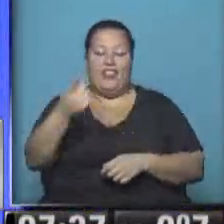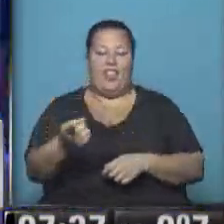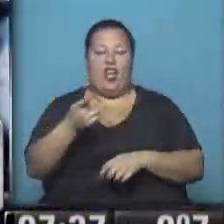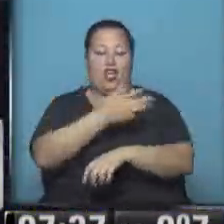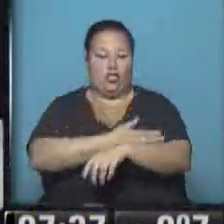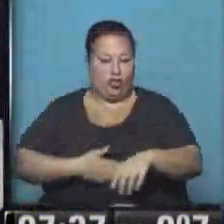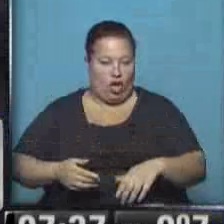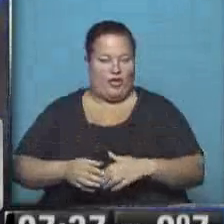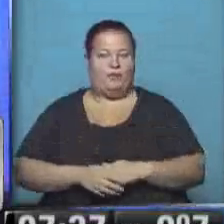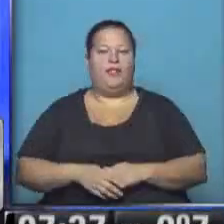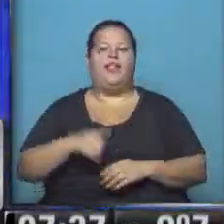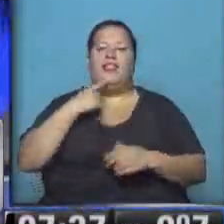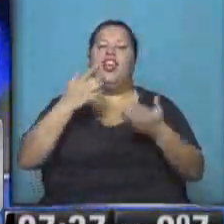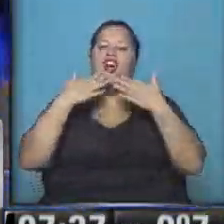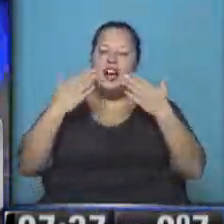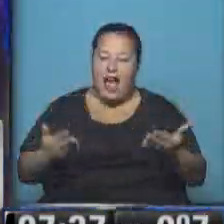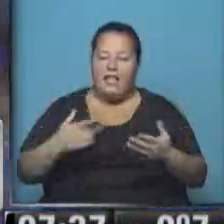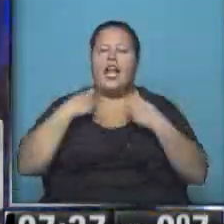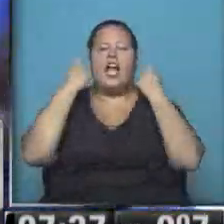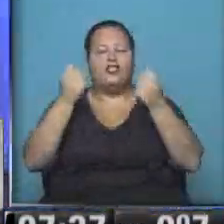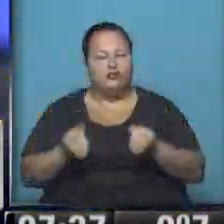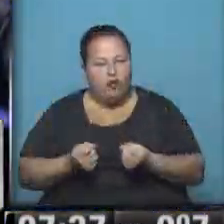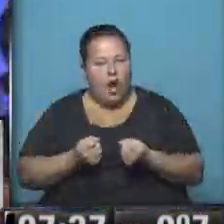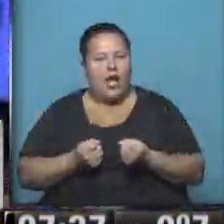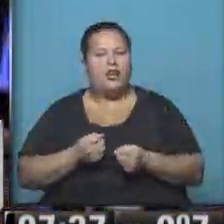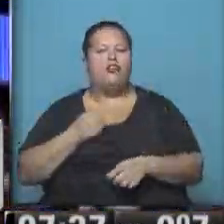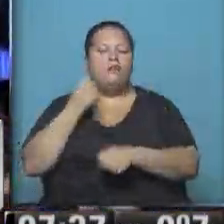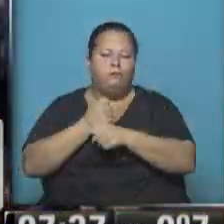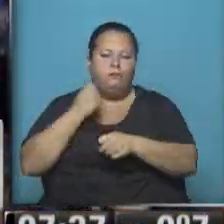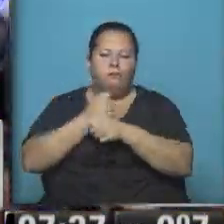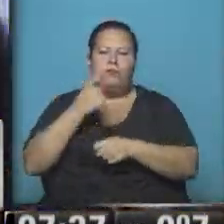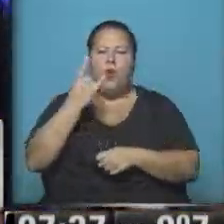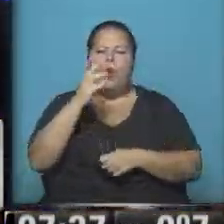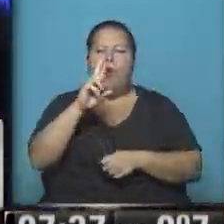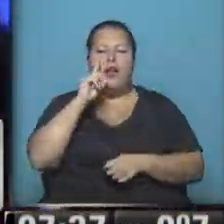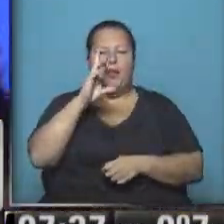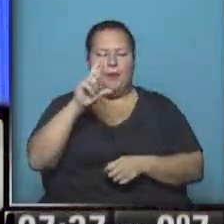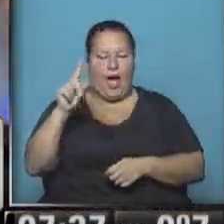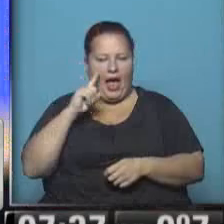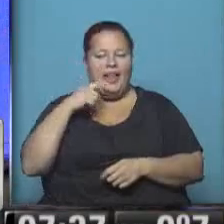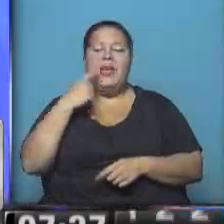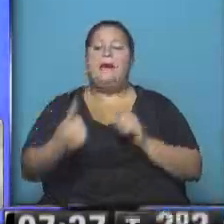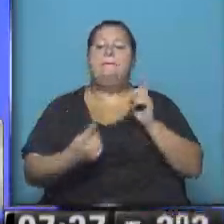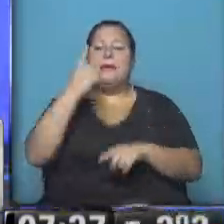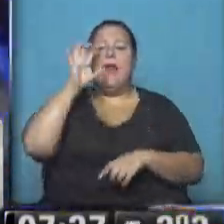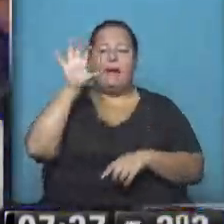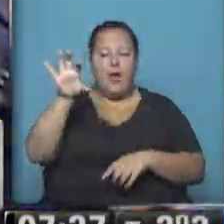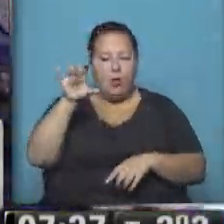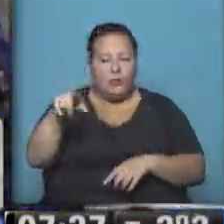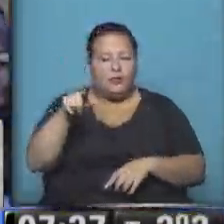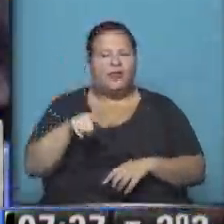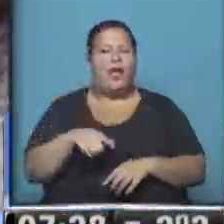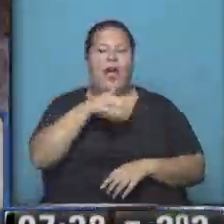eh Daniel cioli Agradeciendo todo el esfuerzo eh que viene realizando y dijo que esta es la primera provincia